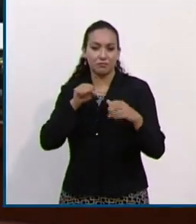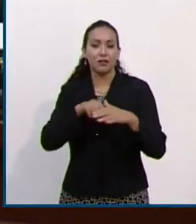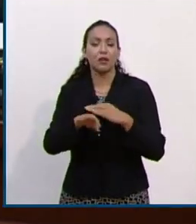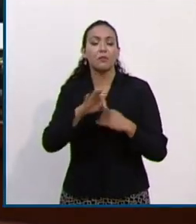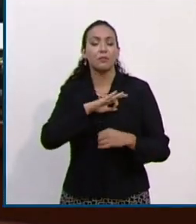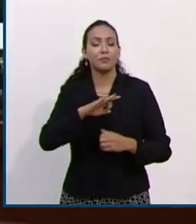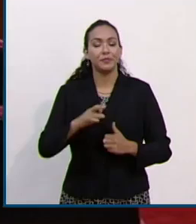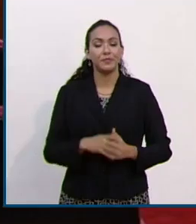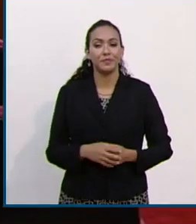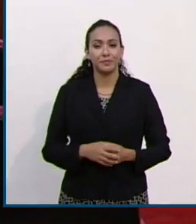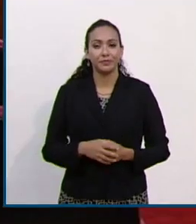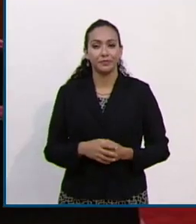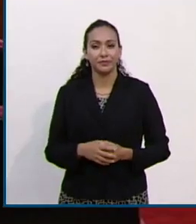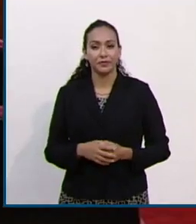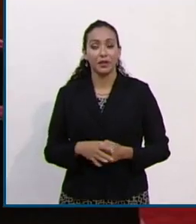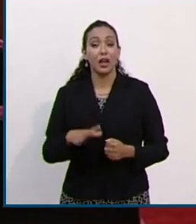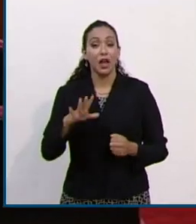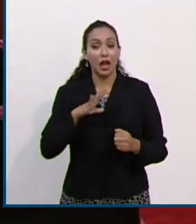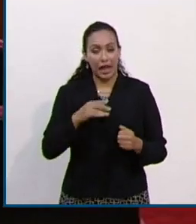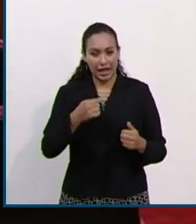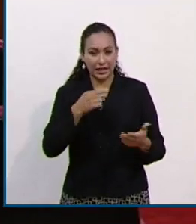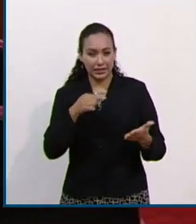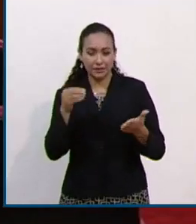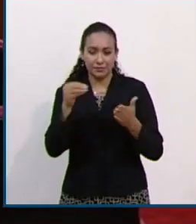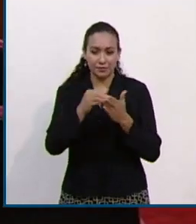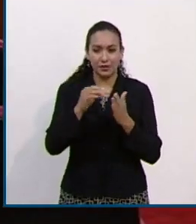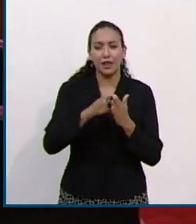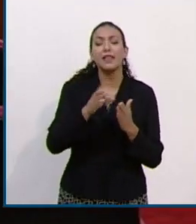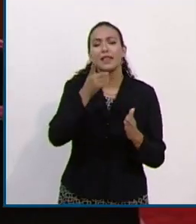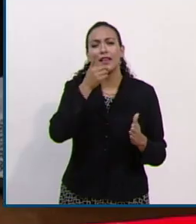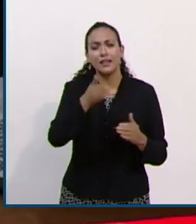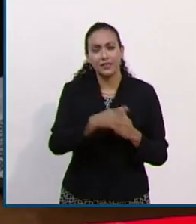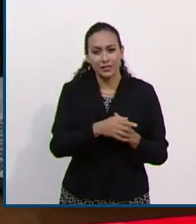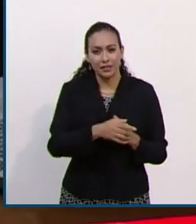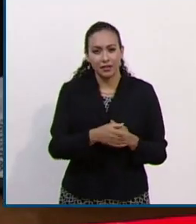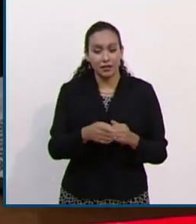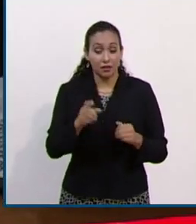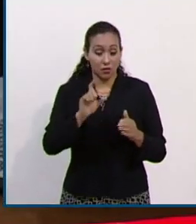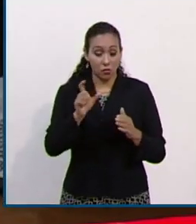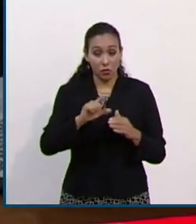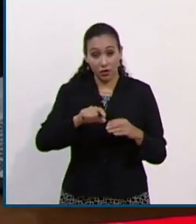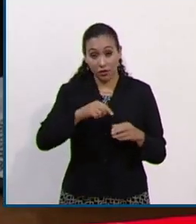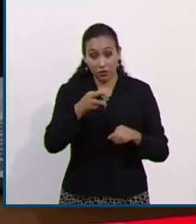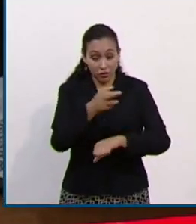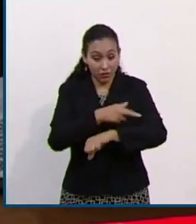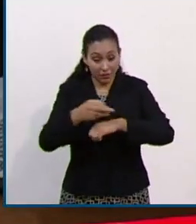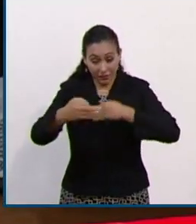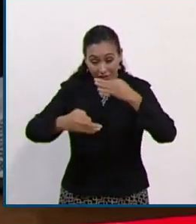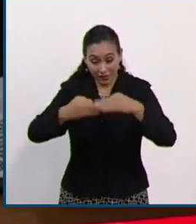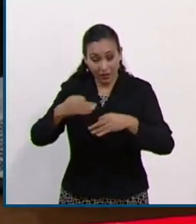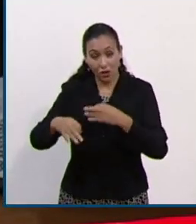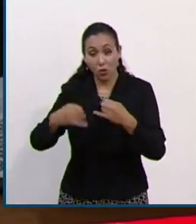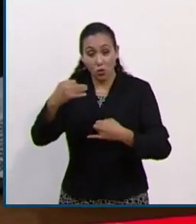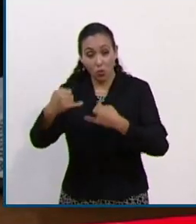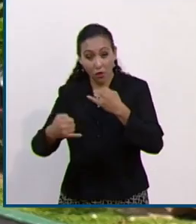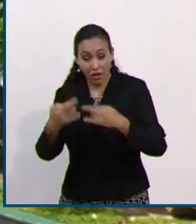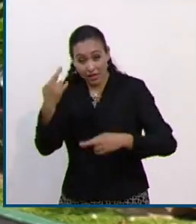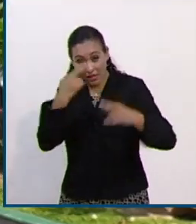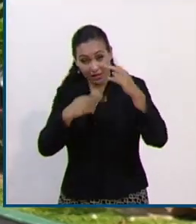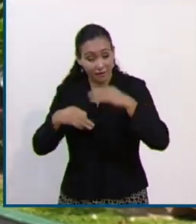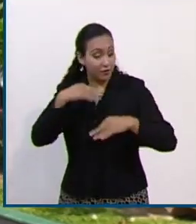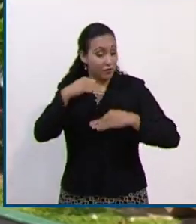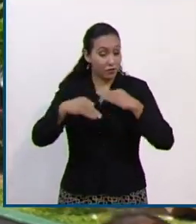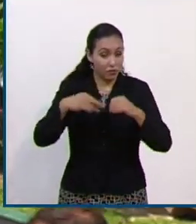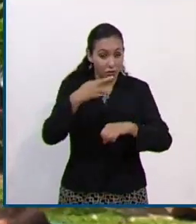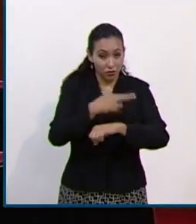válido el artículo transitorio del decreto correspondiente, que establece que los procedimientos agotados en definitiva no sean revisados por jueces o tribunales administrativos